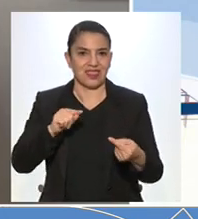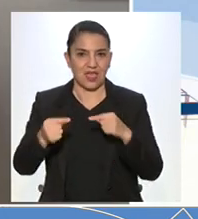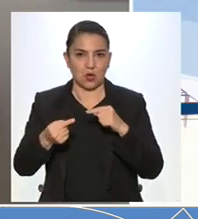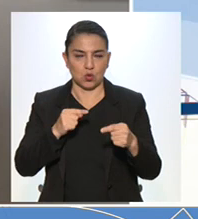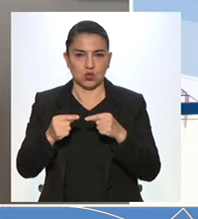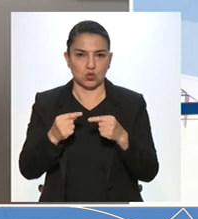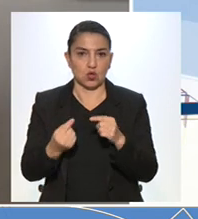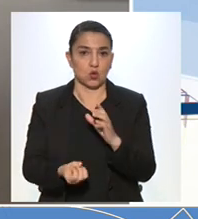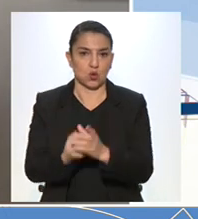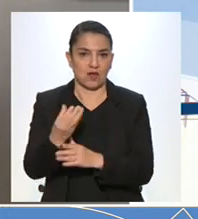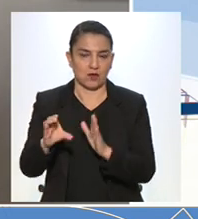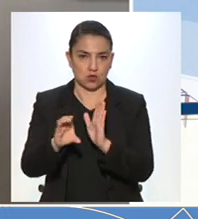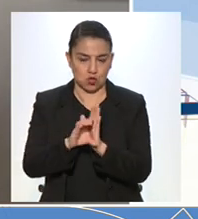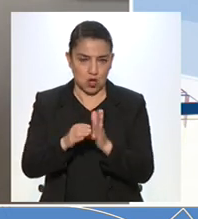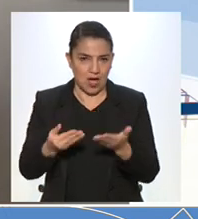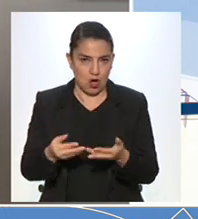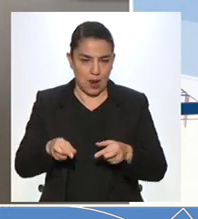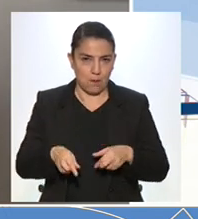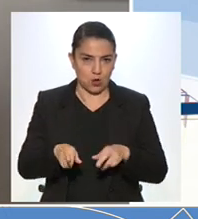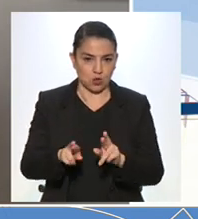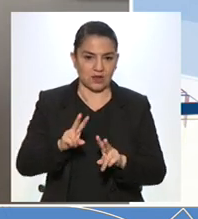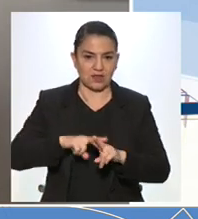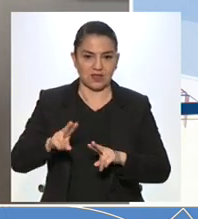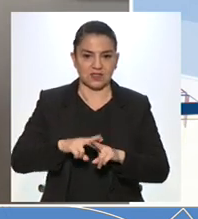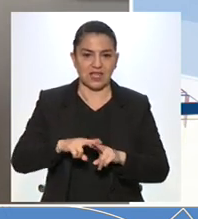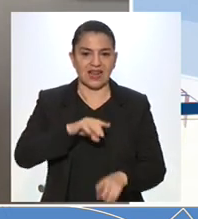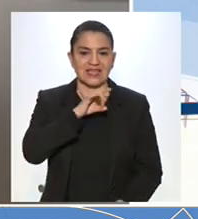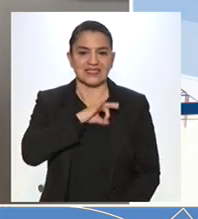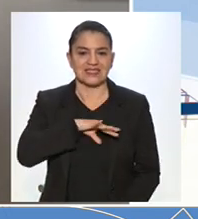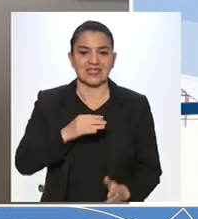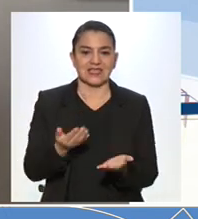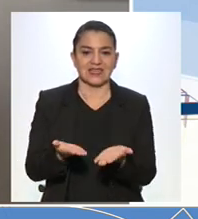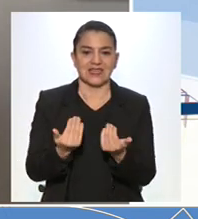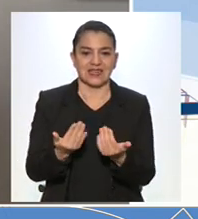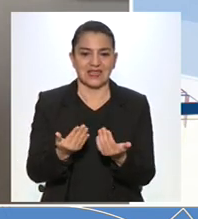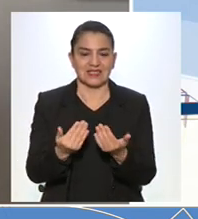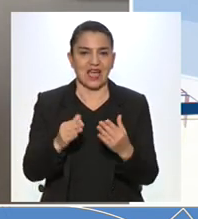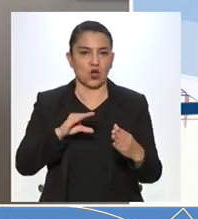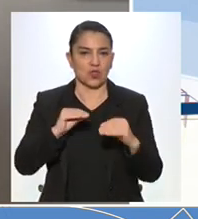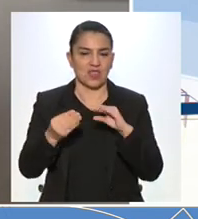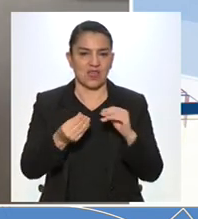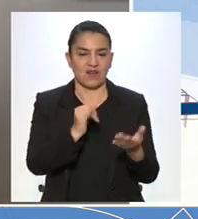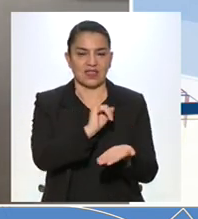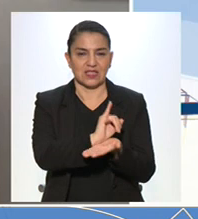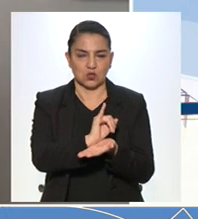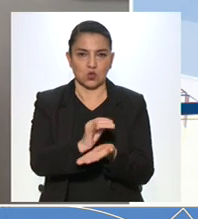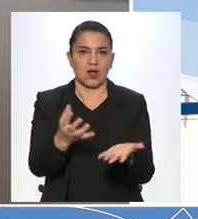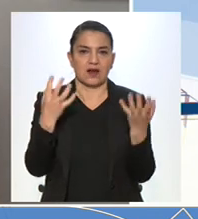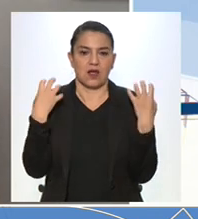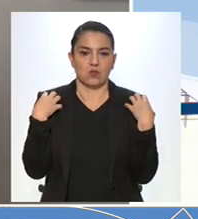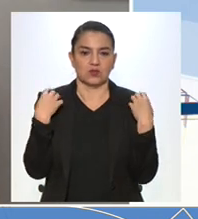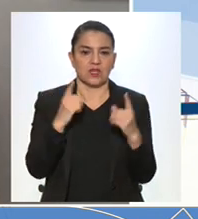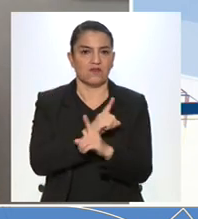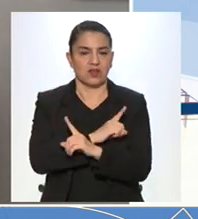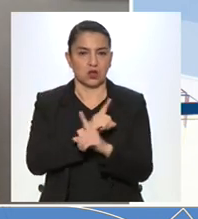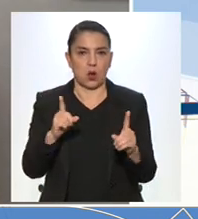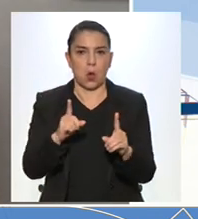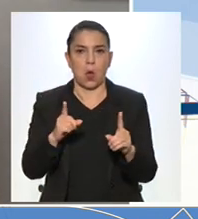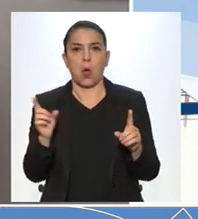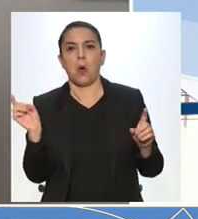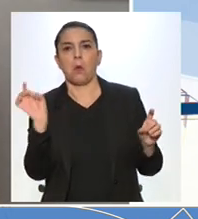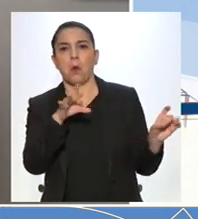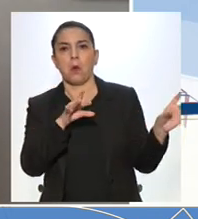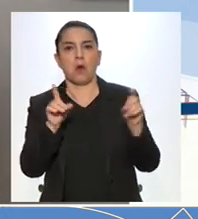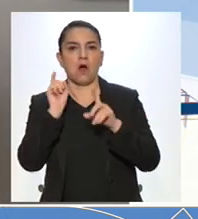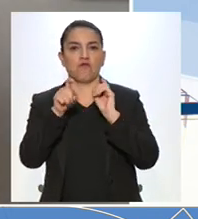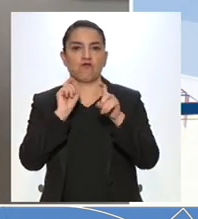buena oportunidad para hacerlo. Nuestro país necesita y merece un debate institucional responsable y no de francotiradores.